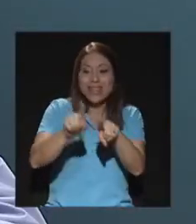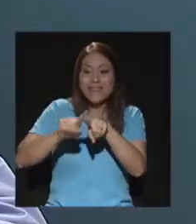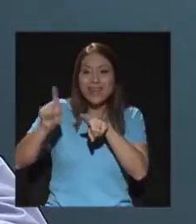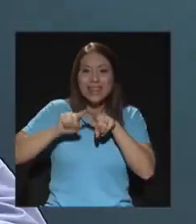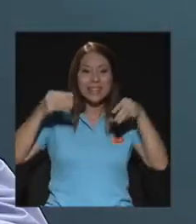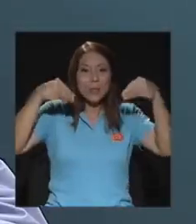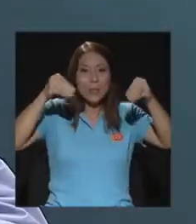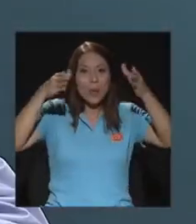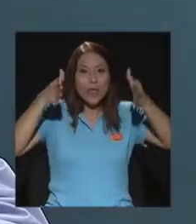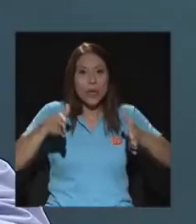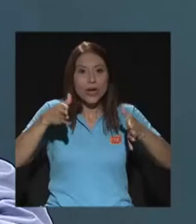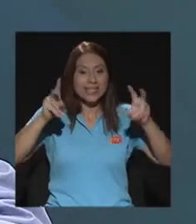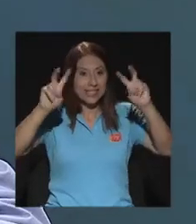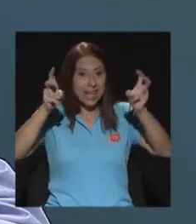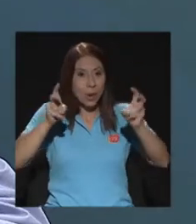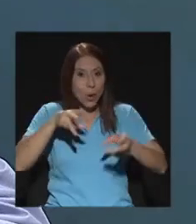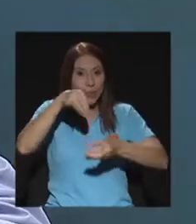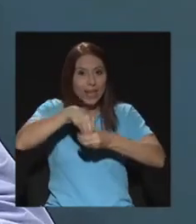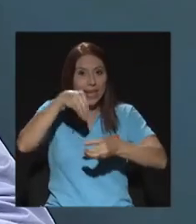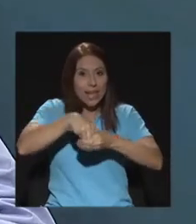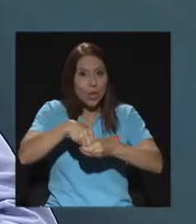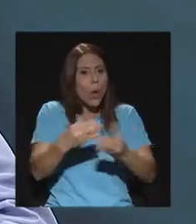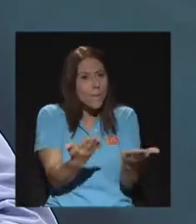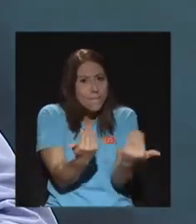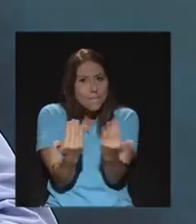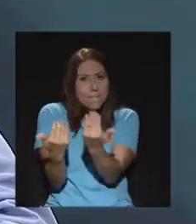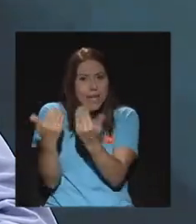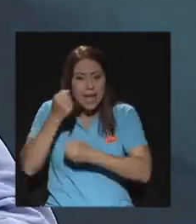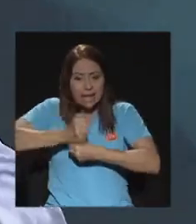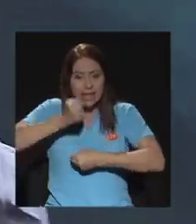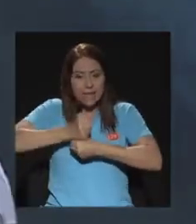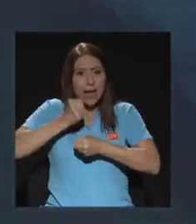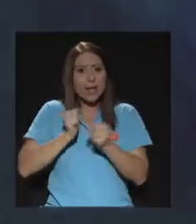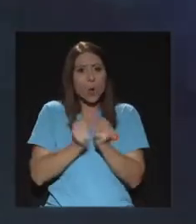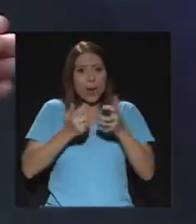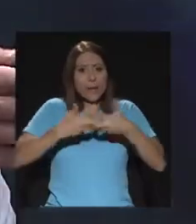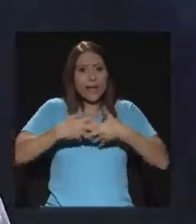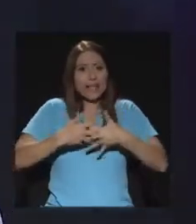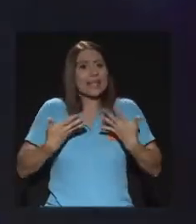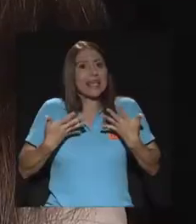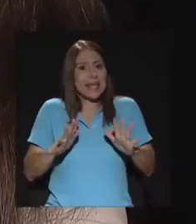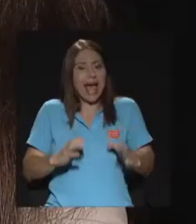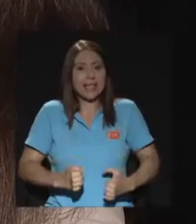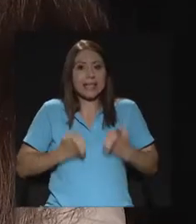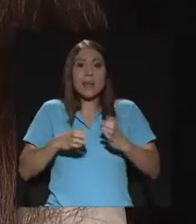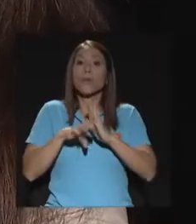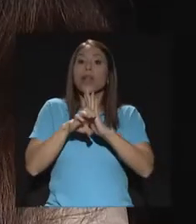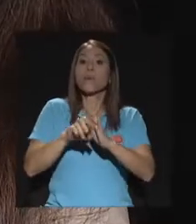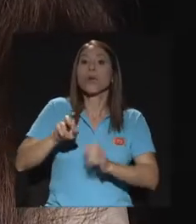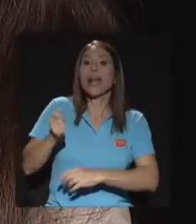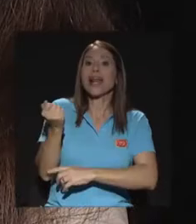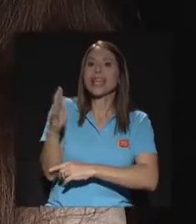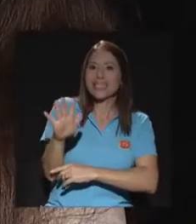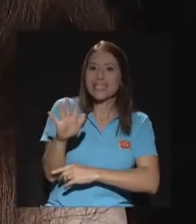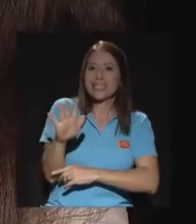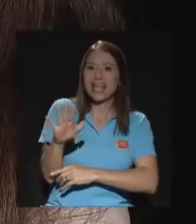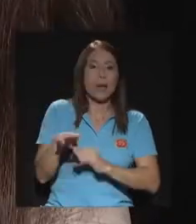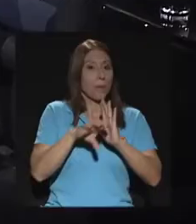contenido vengan y produzcan en los concesionarios existentes. En el caso, por ejemplo, de Canal 15,